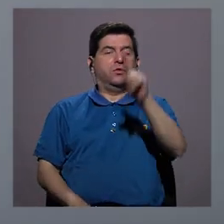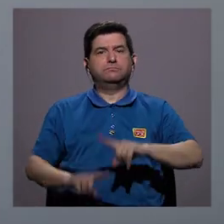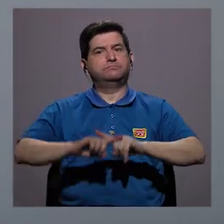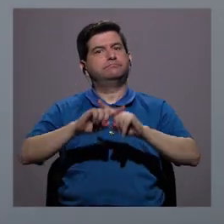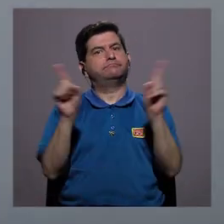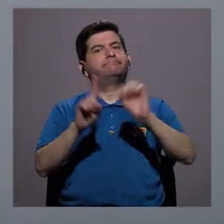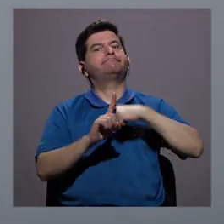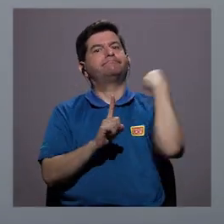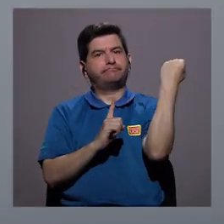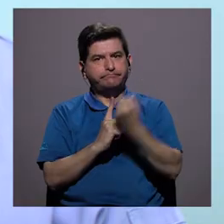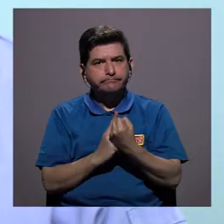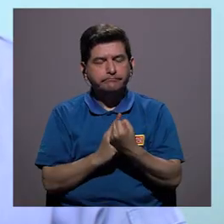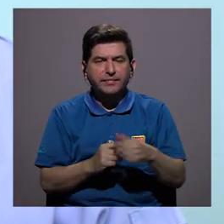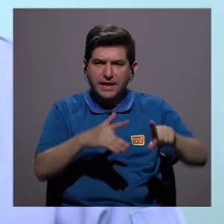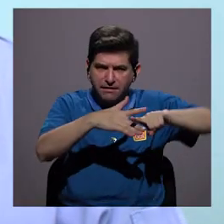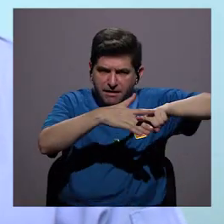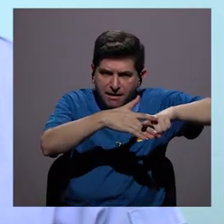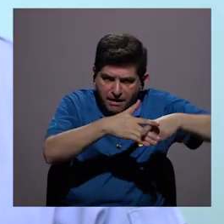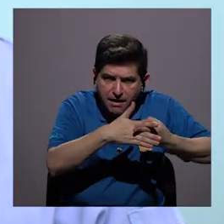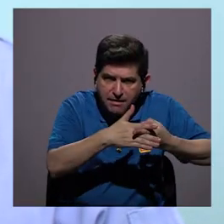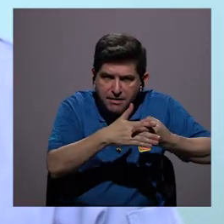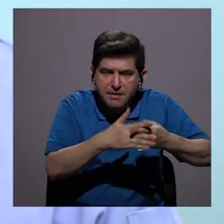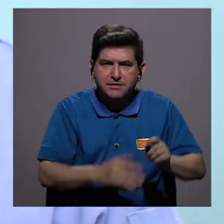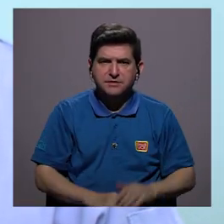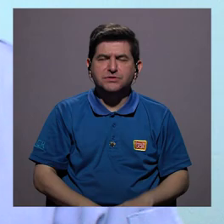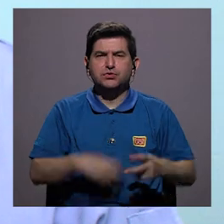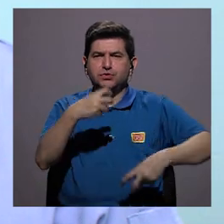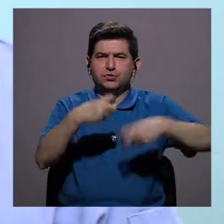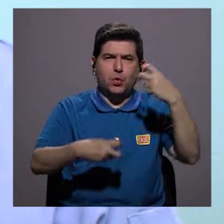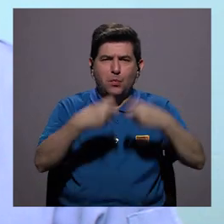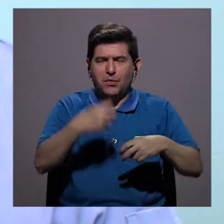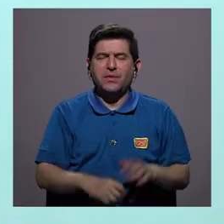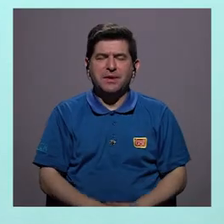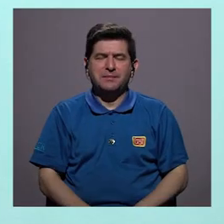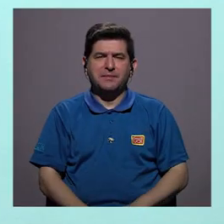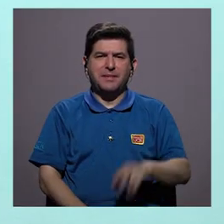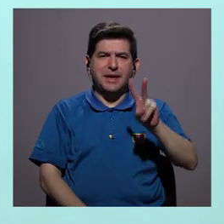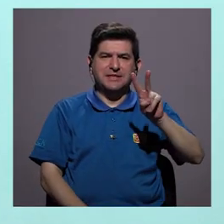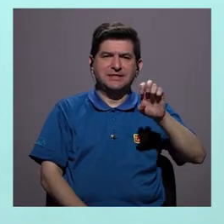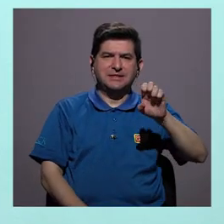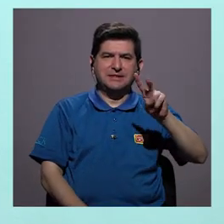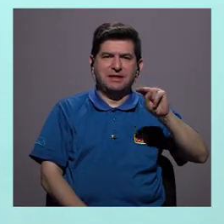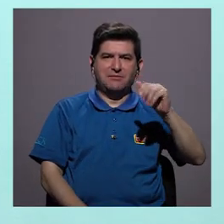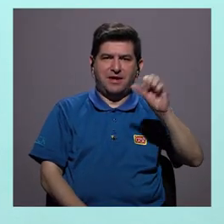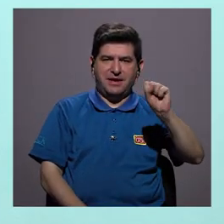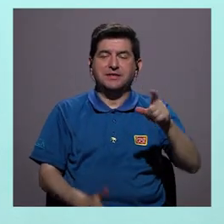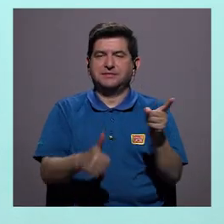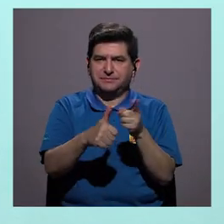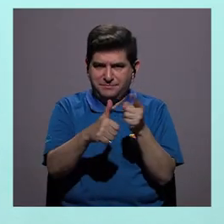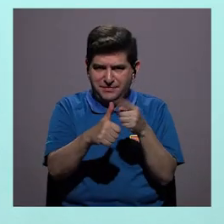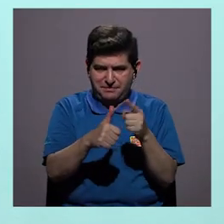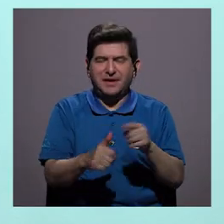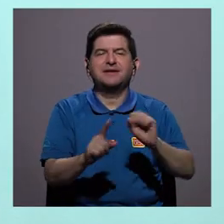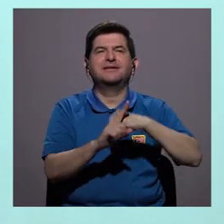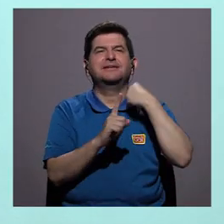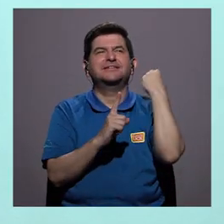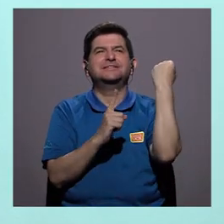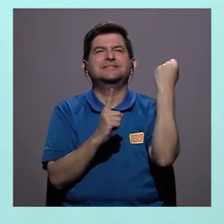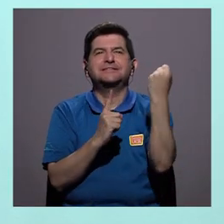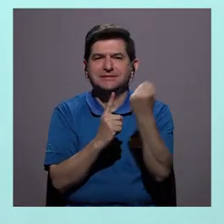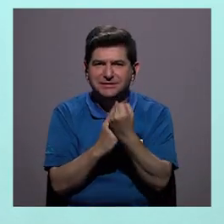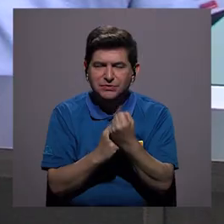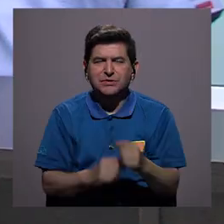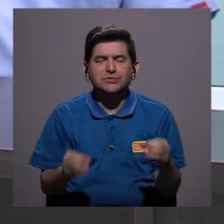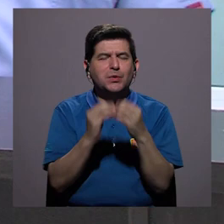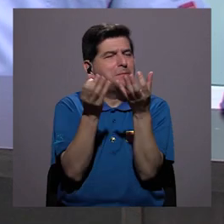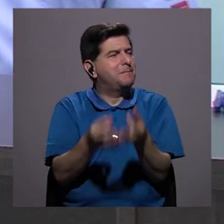historia. Entonces, en el origen de los problemas venosos, lo número uno es que hay el